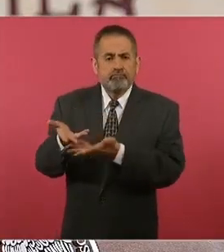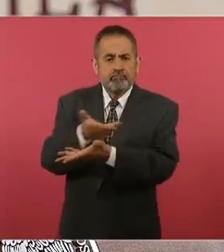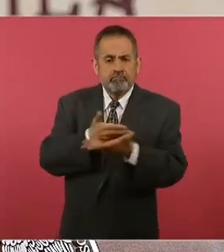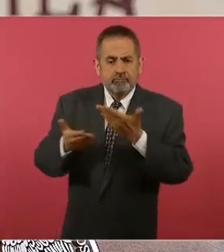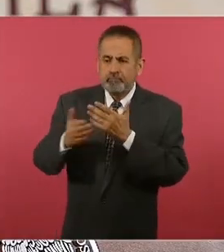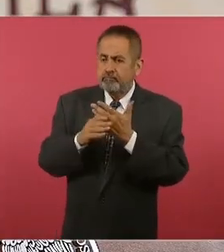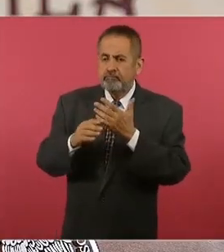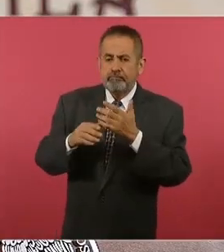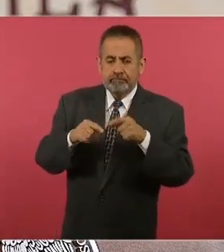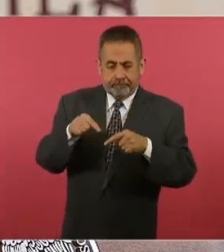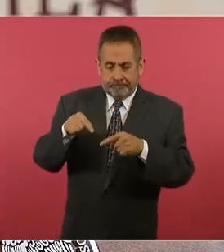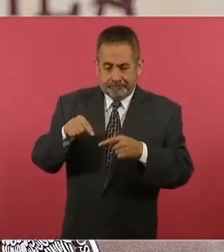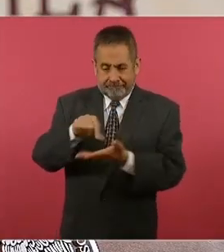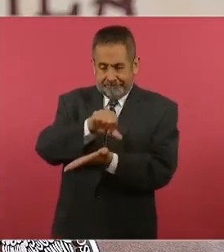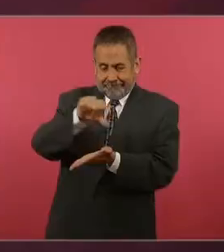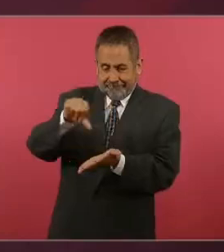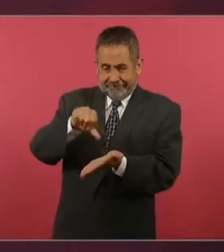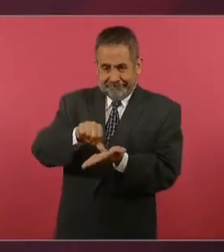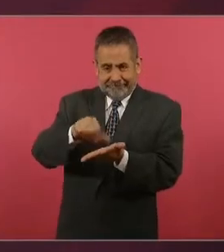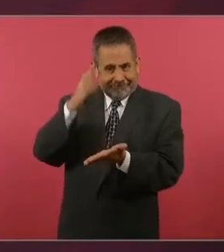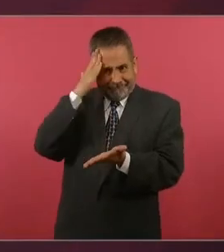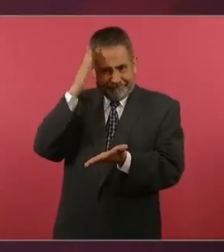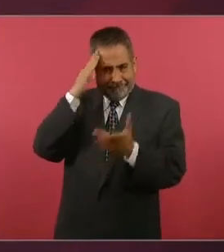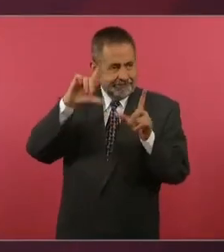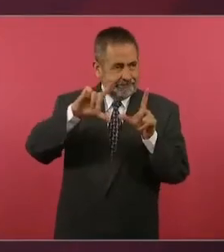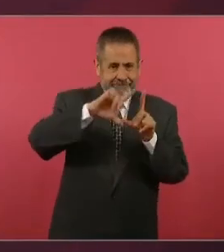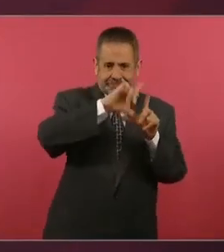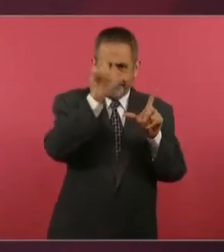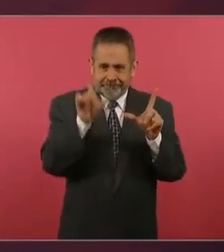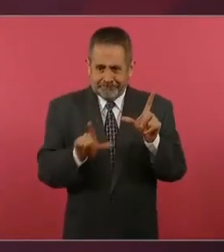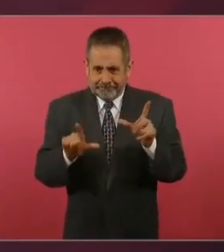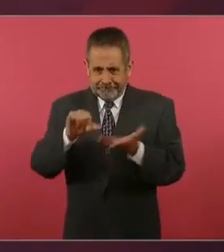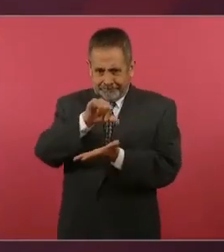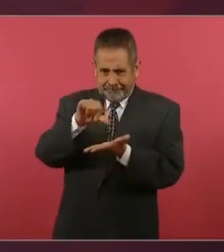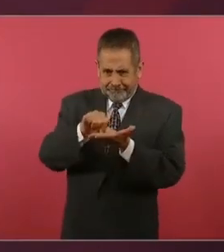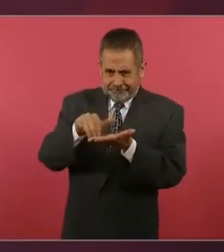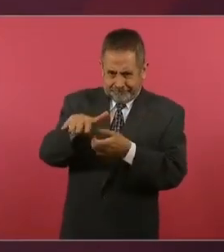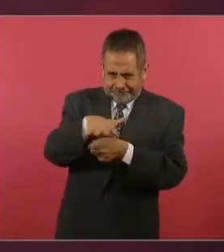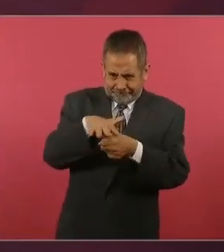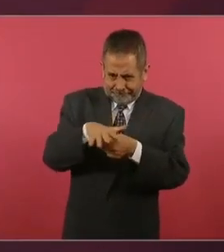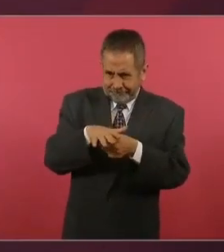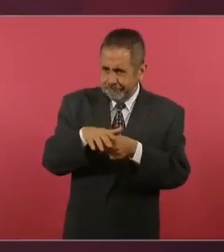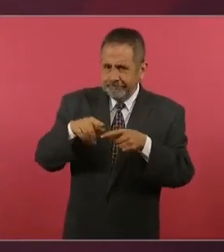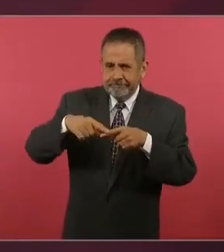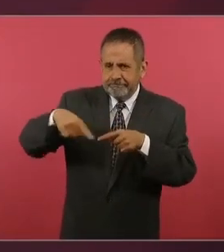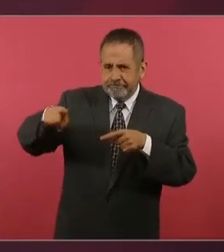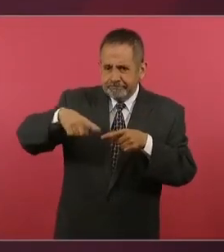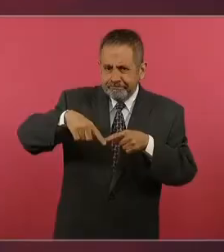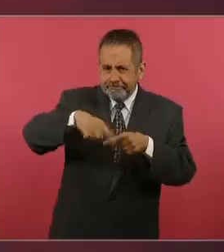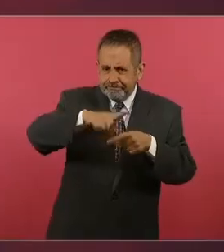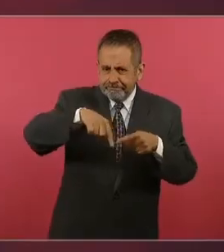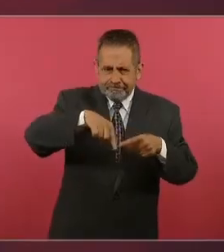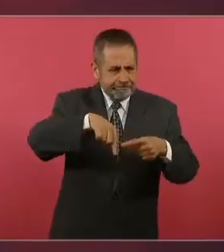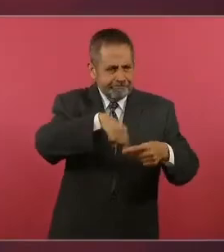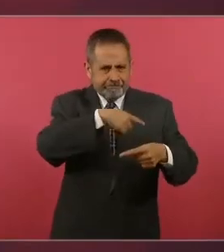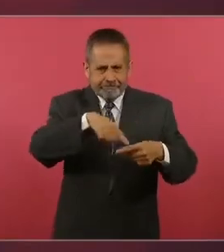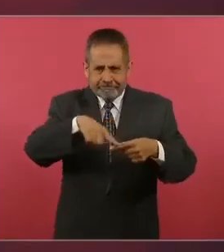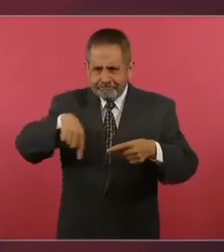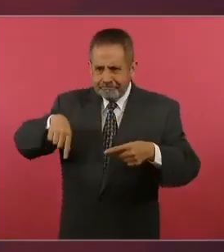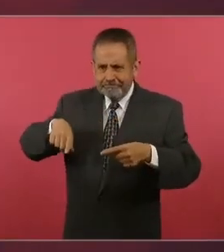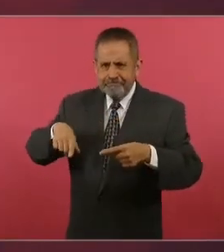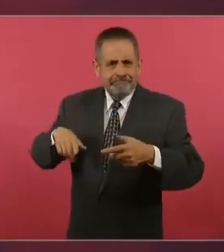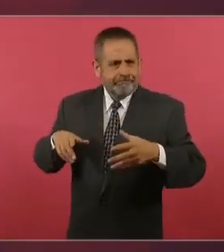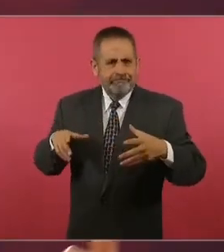de transporte del centro, de la zona metropolitana. Esto es hacer más ágil y más